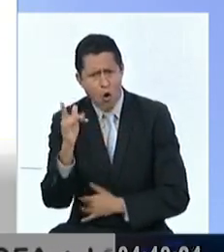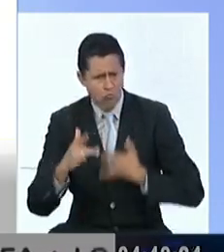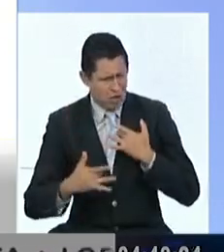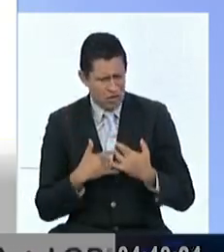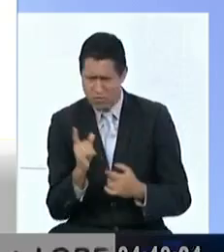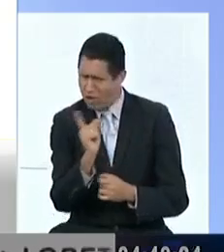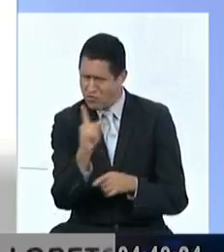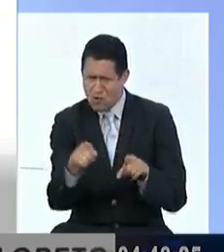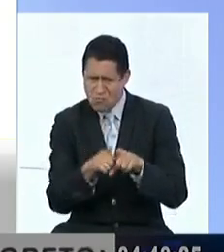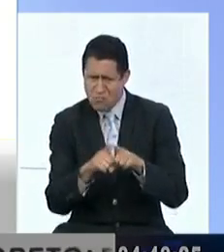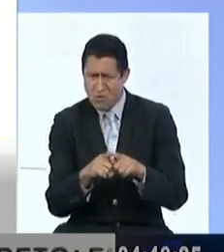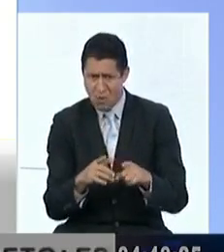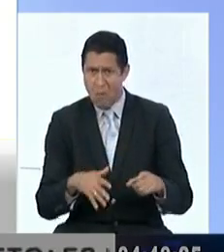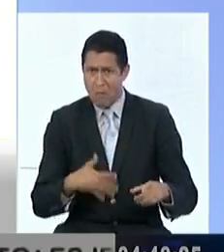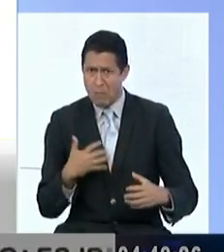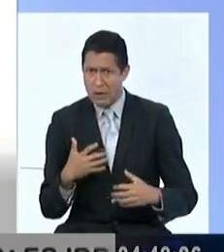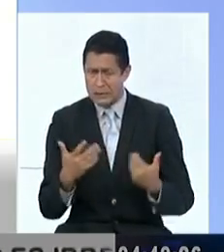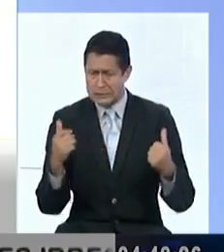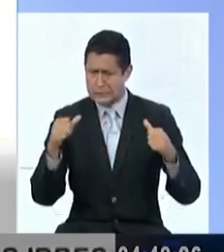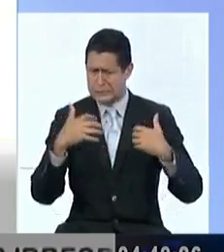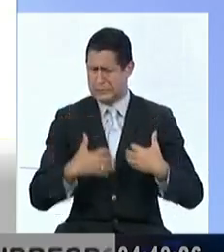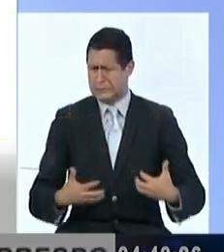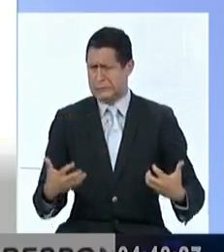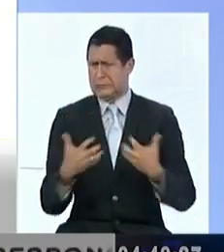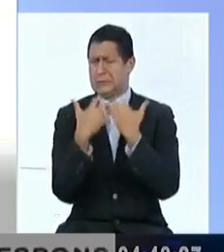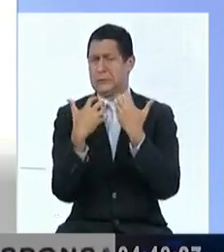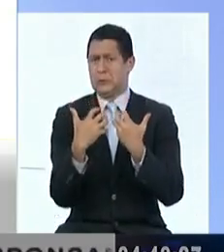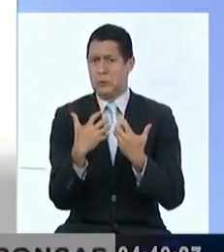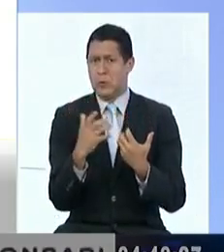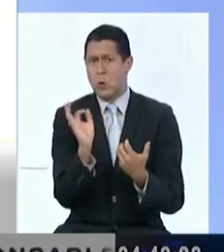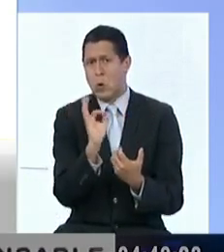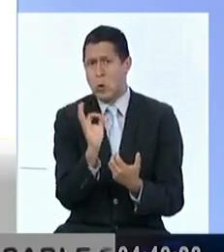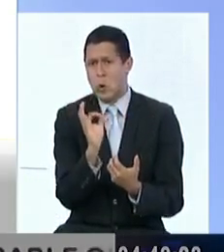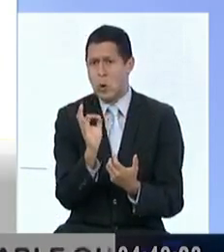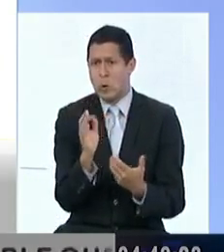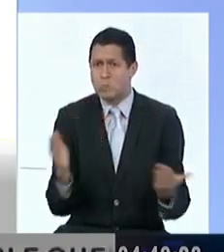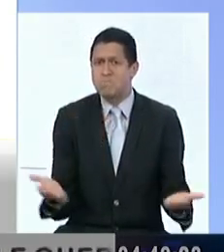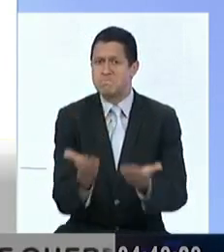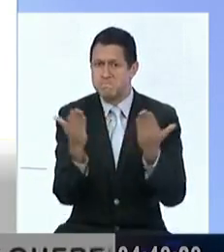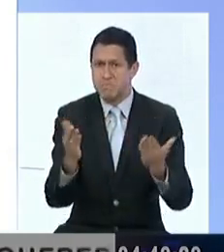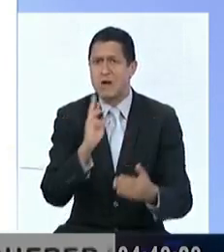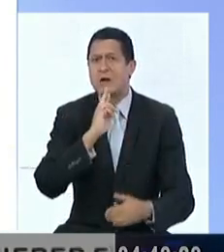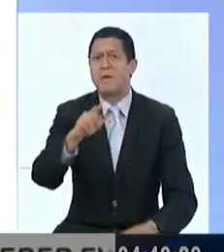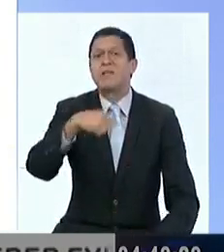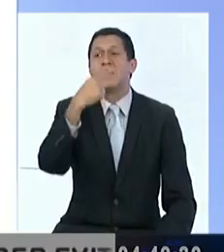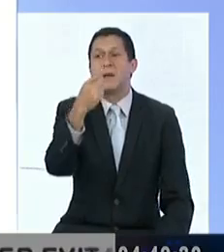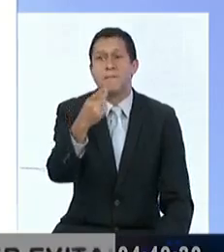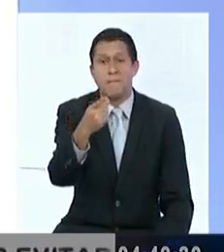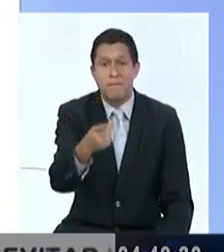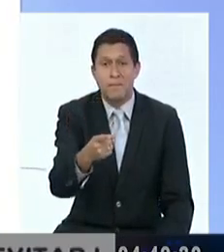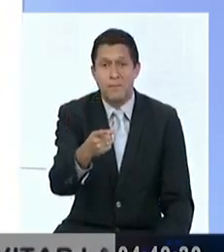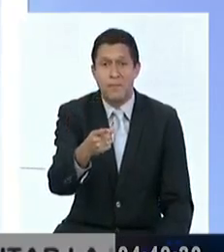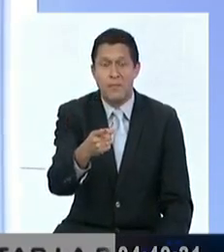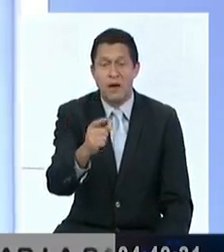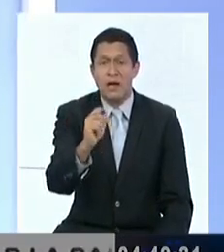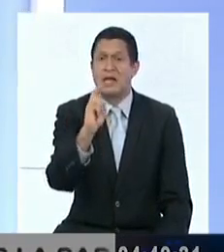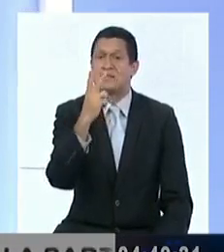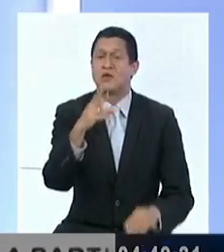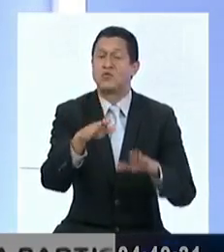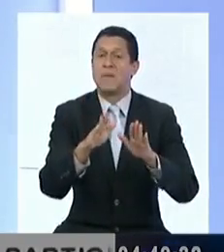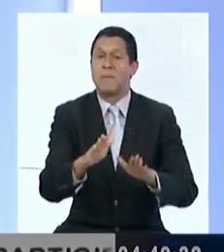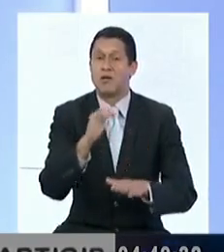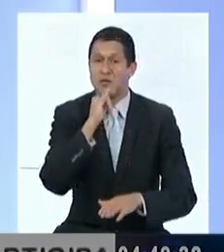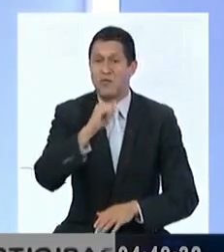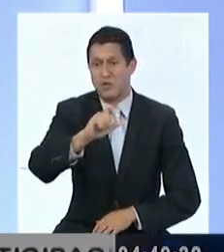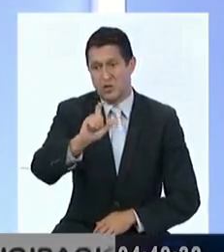relaciona a ellos puede generarse frustración o debería tener mayor incentivo eso me lo respondía una próxima parte porque nos corresponde hacer nuestra